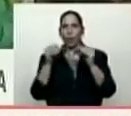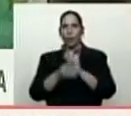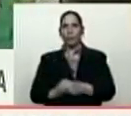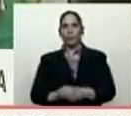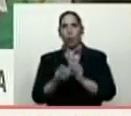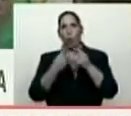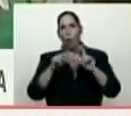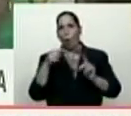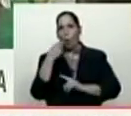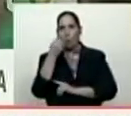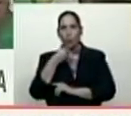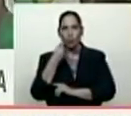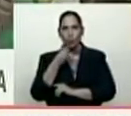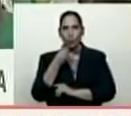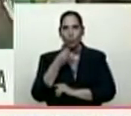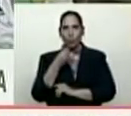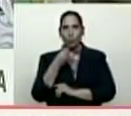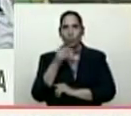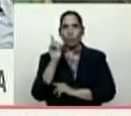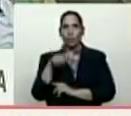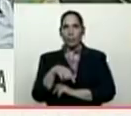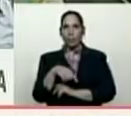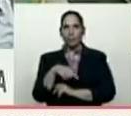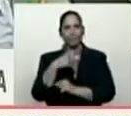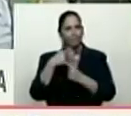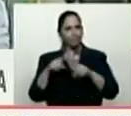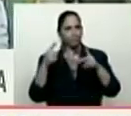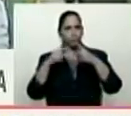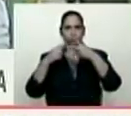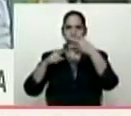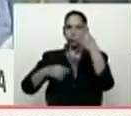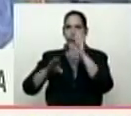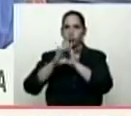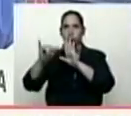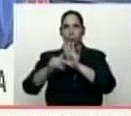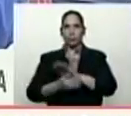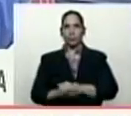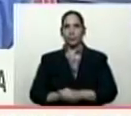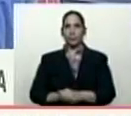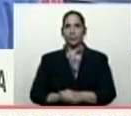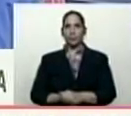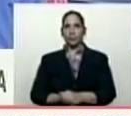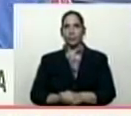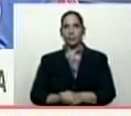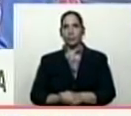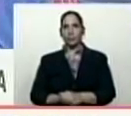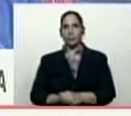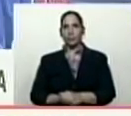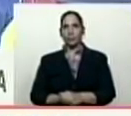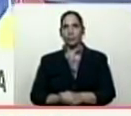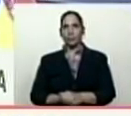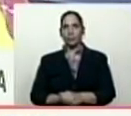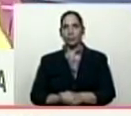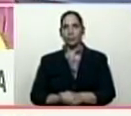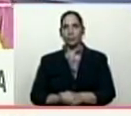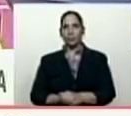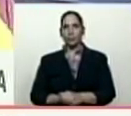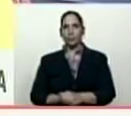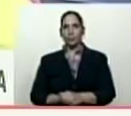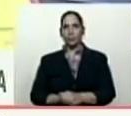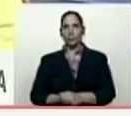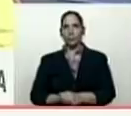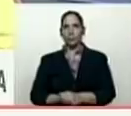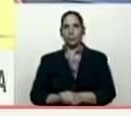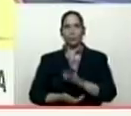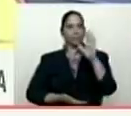muchacho, ¿eh? Ah, Palavicini está aquí. Bueno, Palavicini sí es un muchacho, ¿vale? ¿Eh? Y